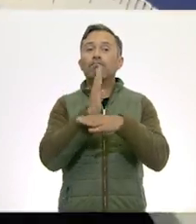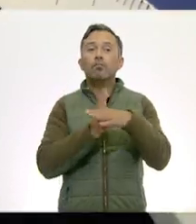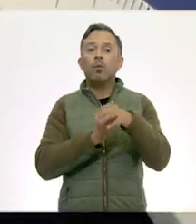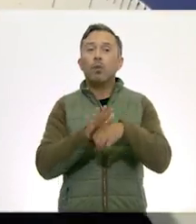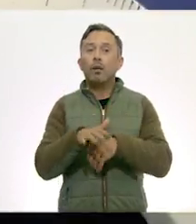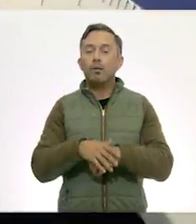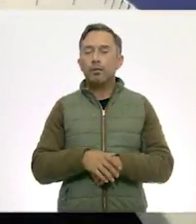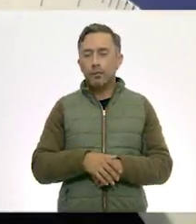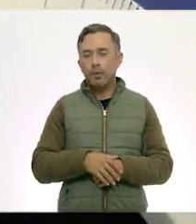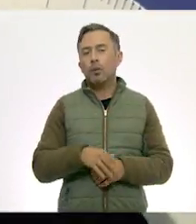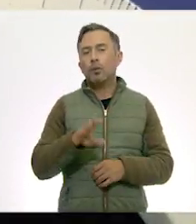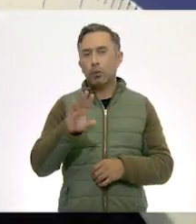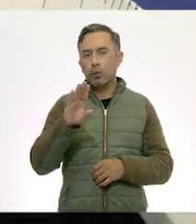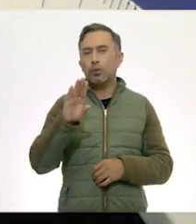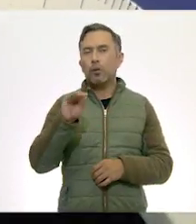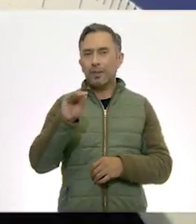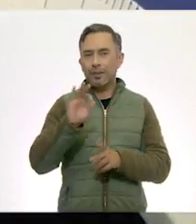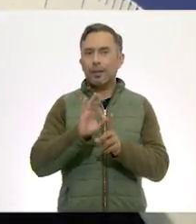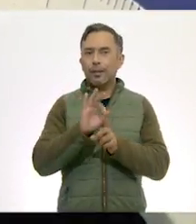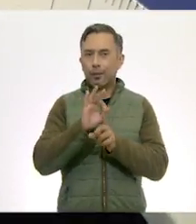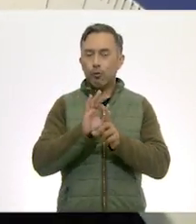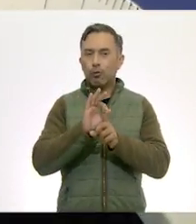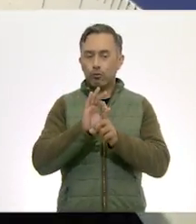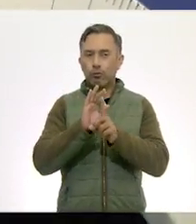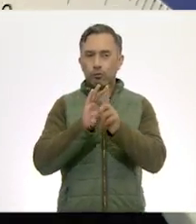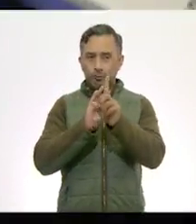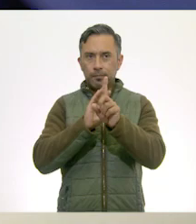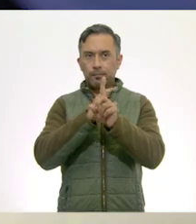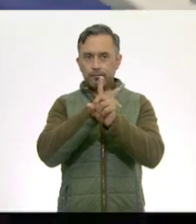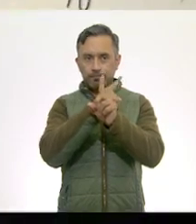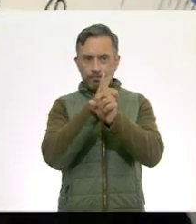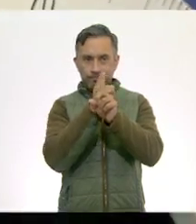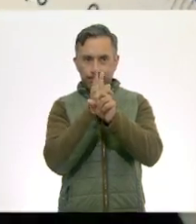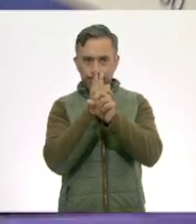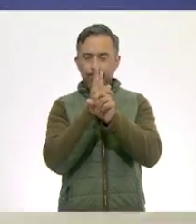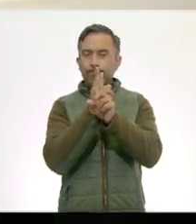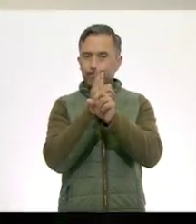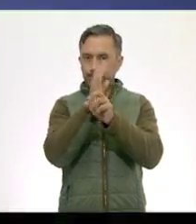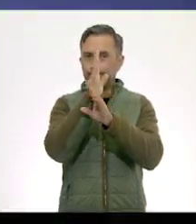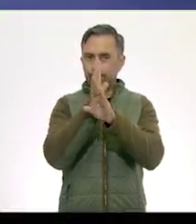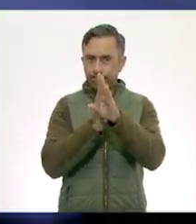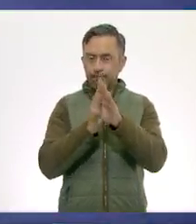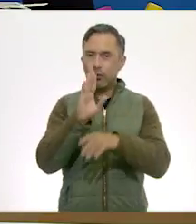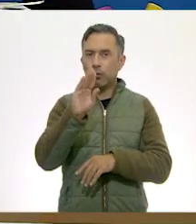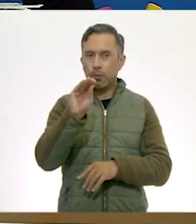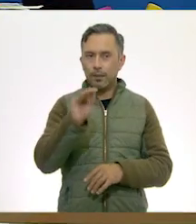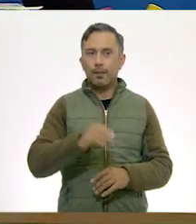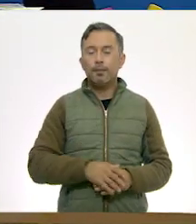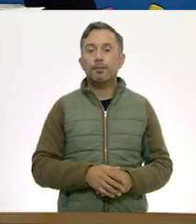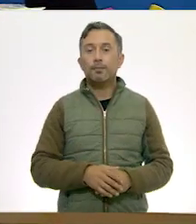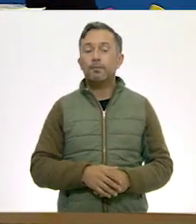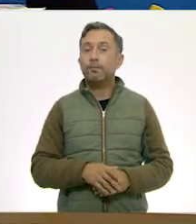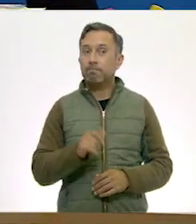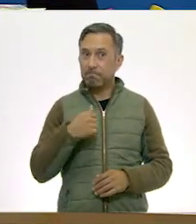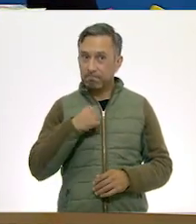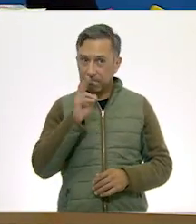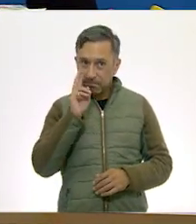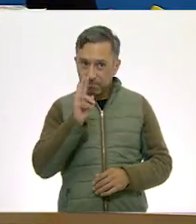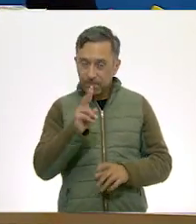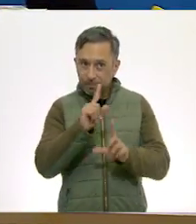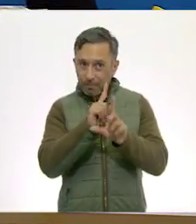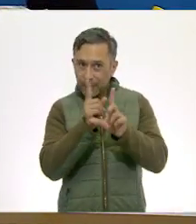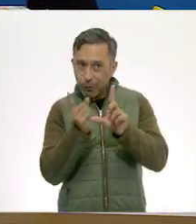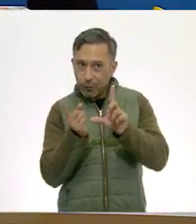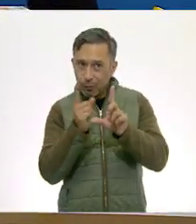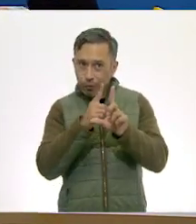pasaría por 90 grados. Entonces, si sabemos que este ángulo mide